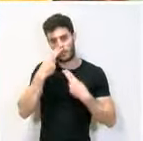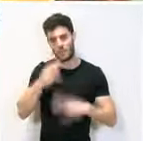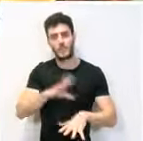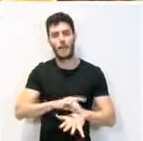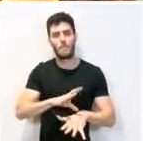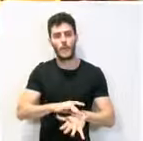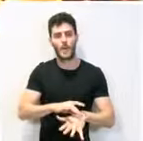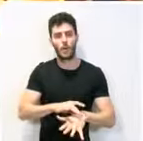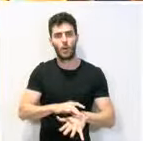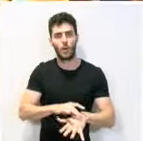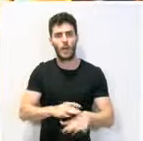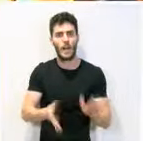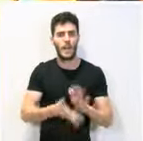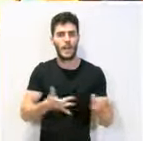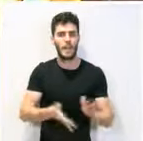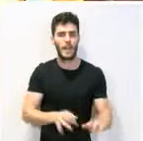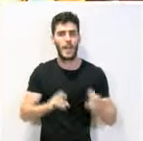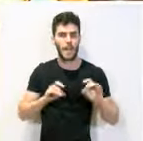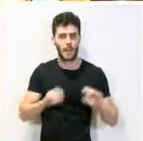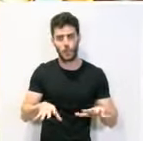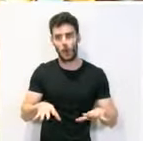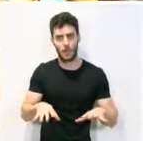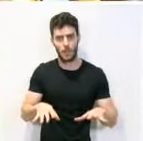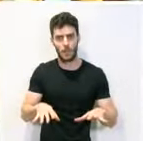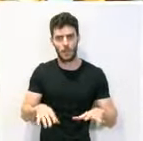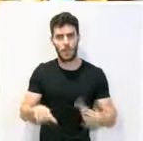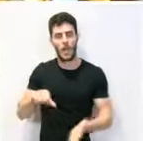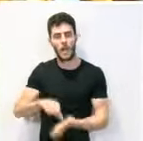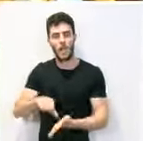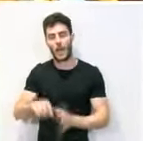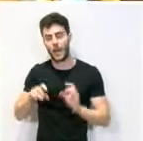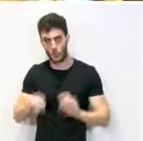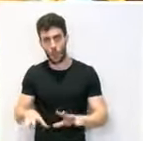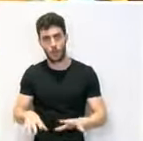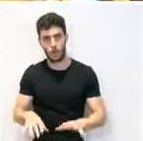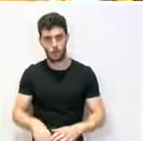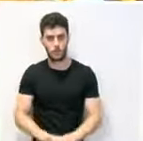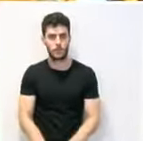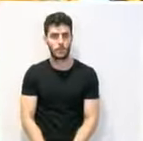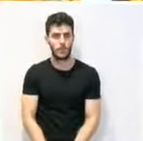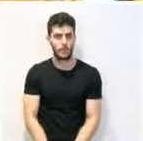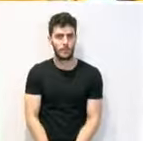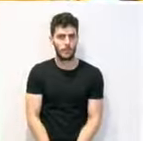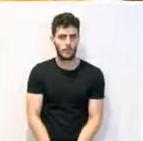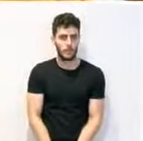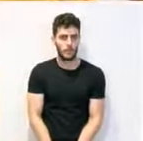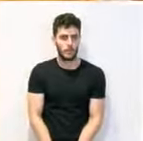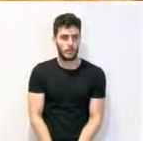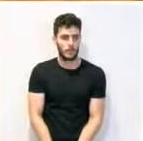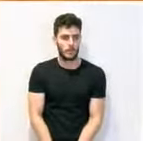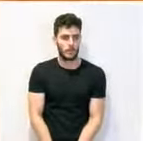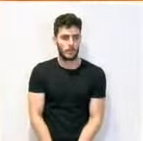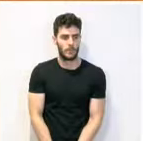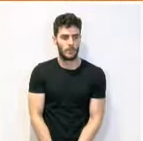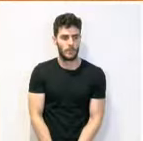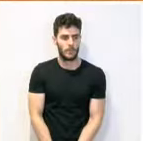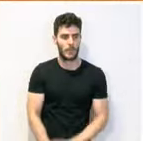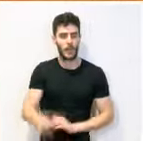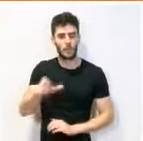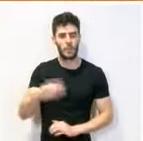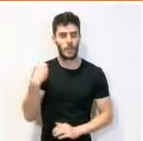idéntica celeridad que cuando ocurre cuando están en sus ciudades, sea en Vitoria, sea en Logroño, sea en Madrid. Y él siempre